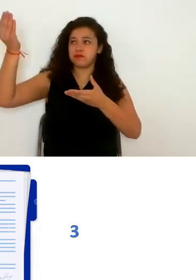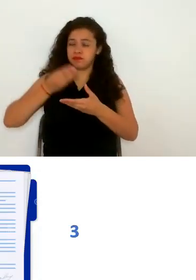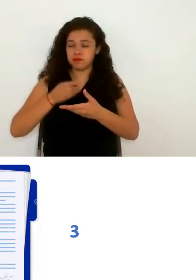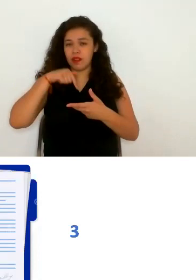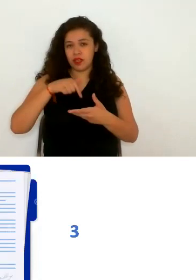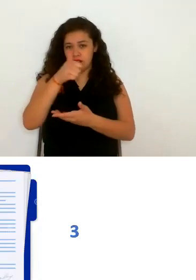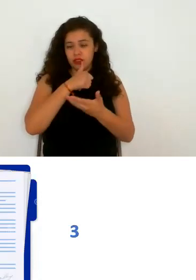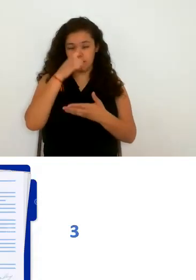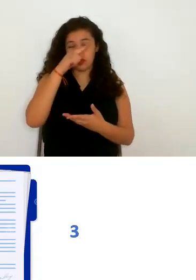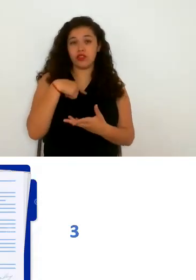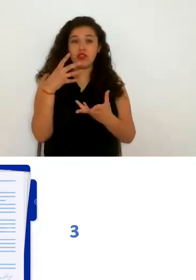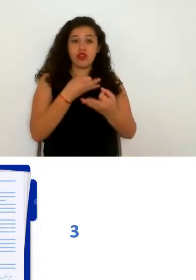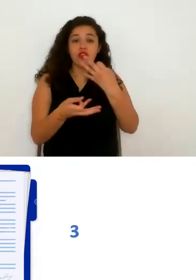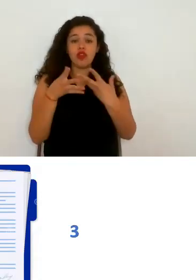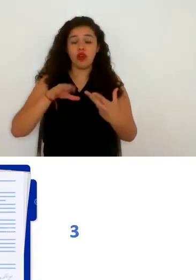México,